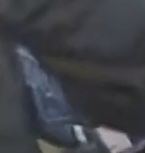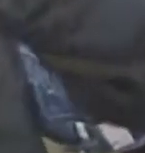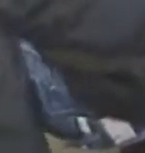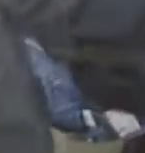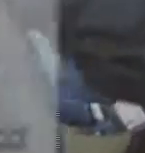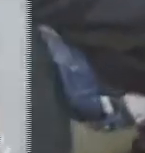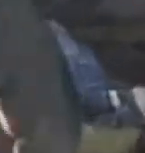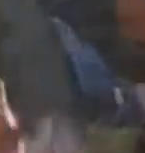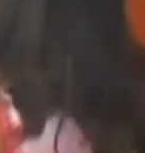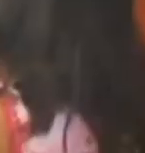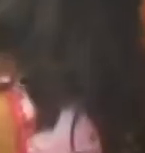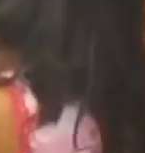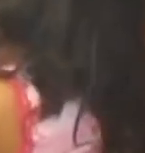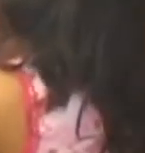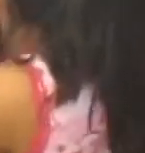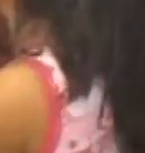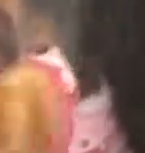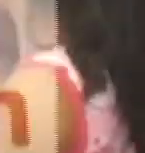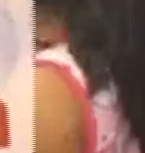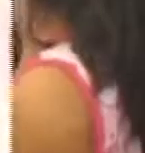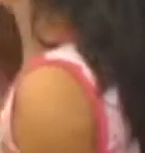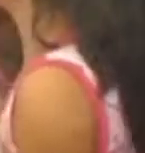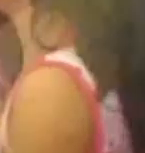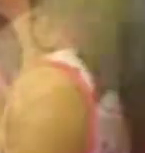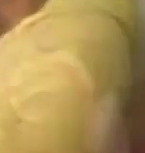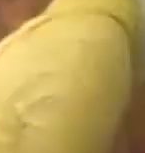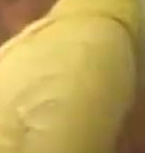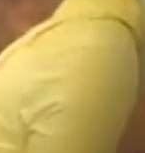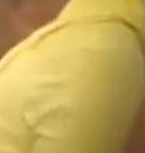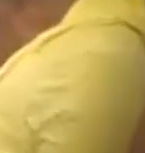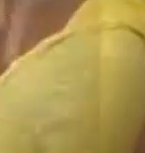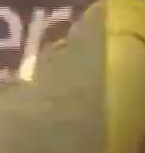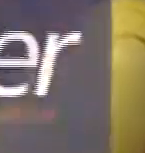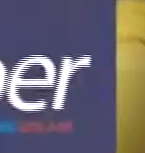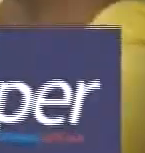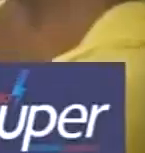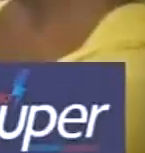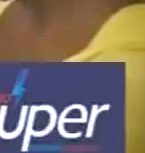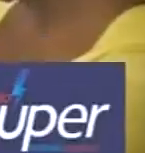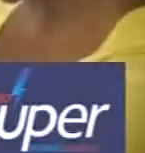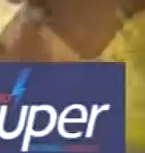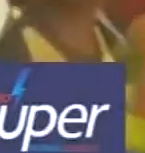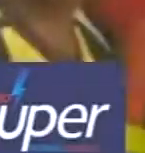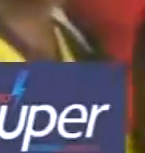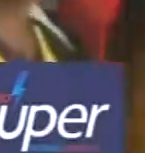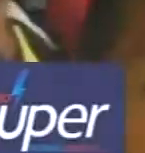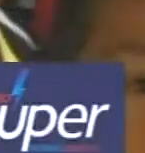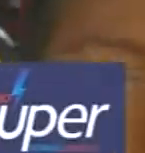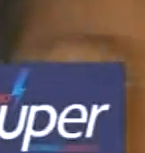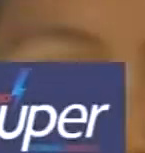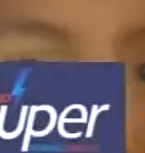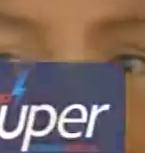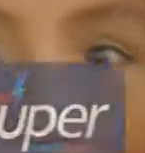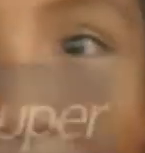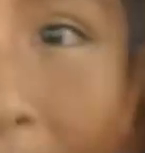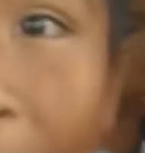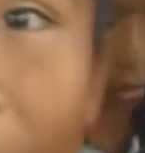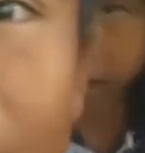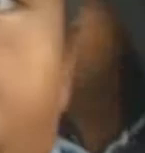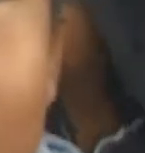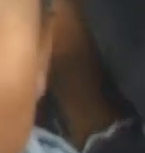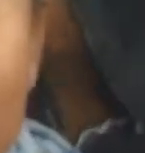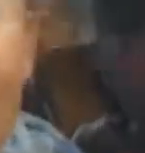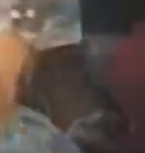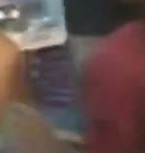485-6238. Una campaña del noticiero más pacífico, la UFM de Univalle Estéreo y Radio Super de Popayán.